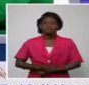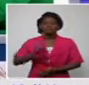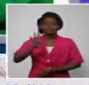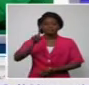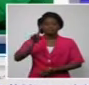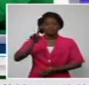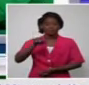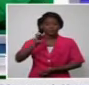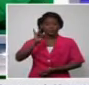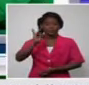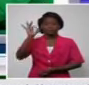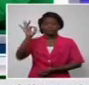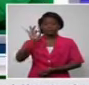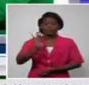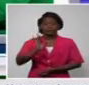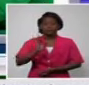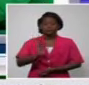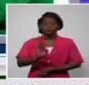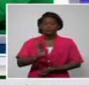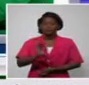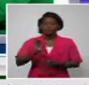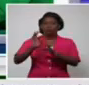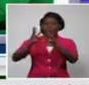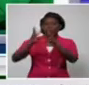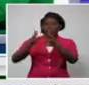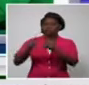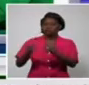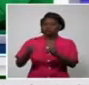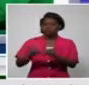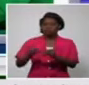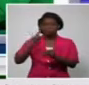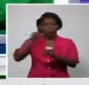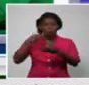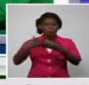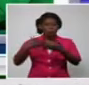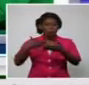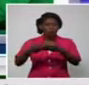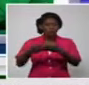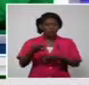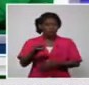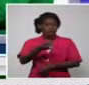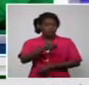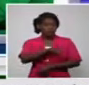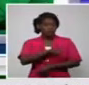51,7% de todos los casos que se diagnosticaron ayer, pues